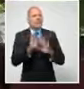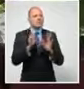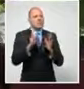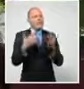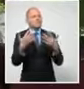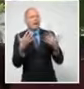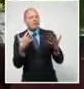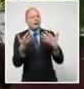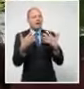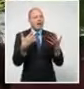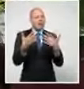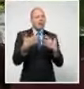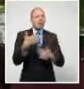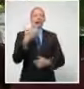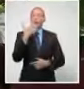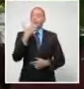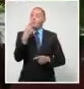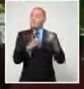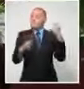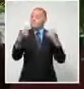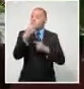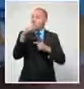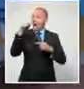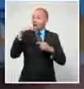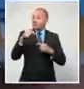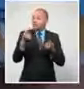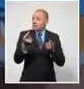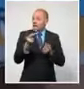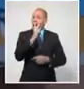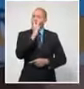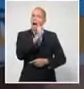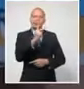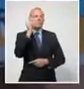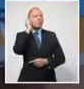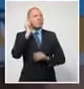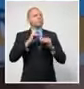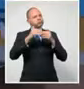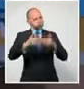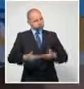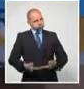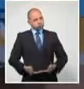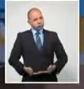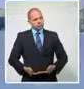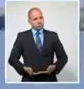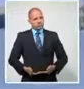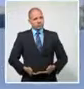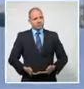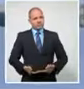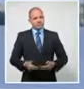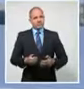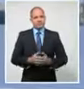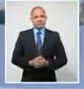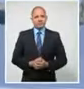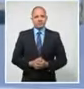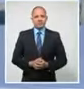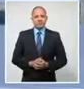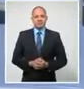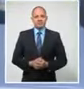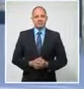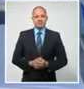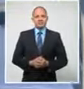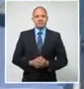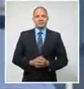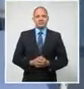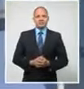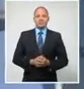en el hogar como muestra de la prioridad que concede el sistema de salud cubano al programa de atención materno-infantil. Los trabajadores